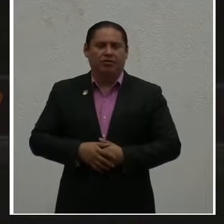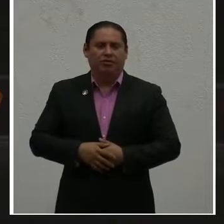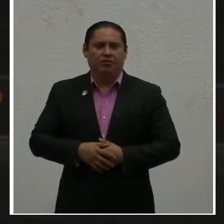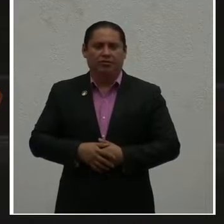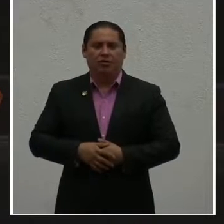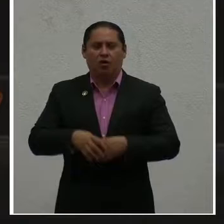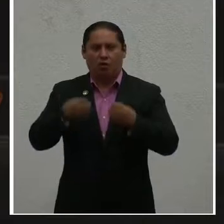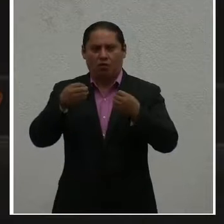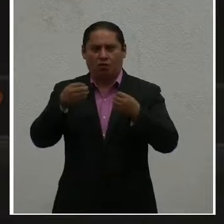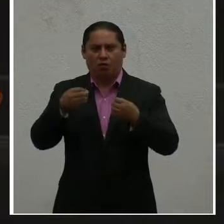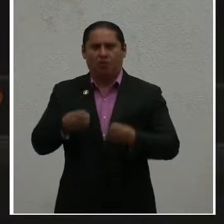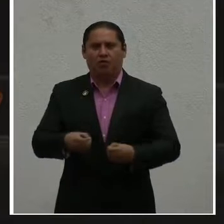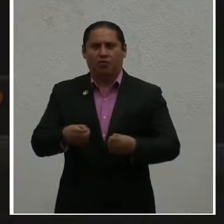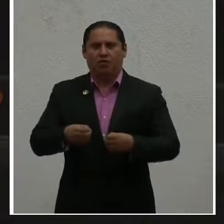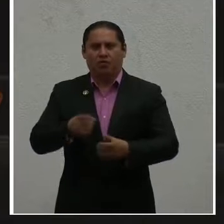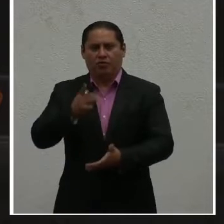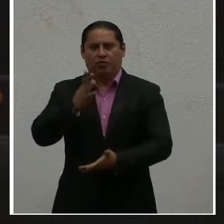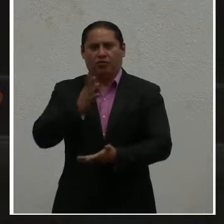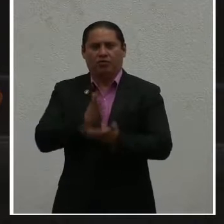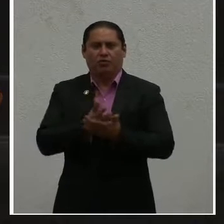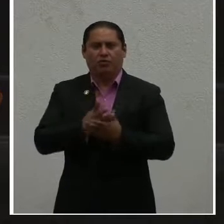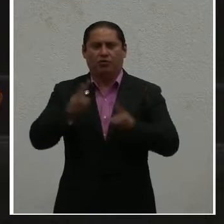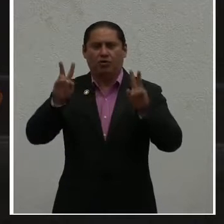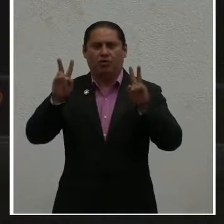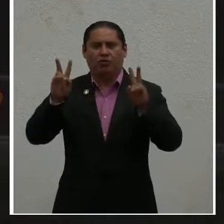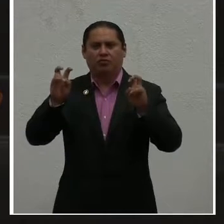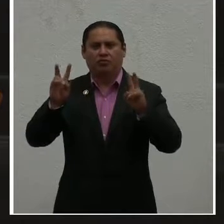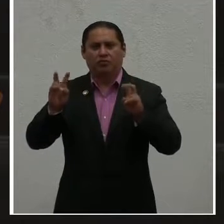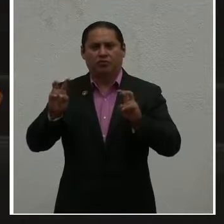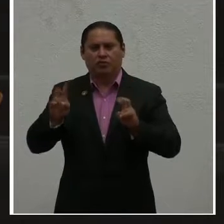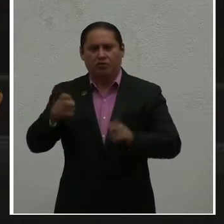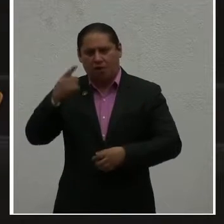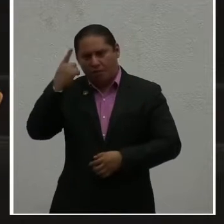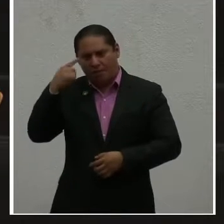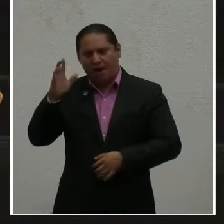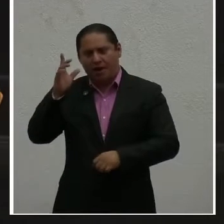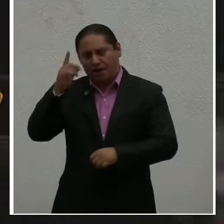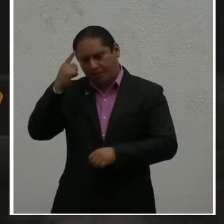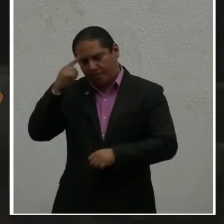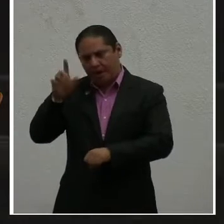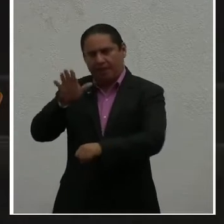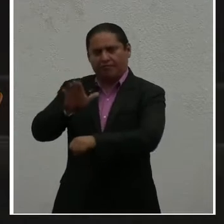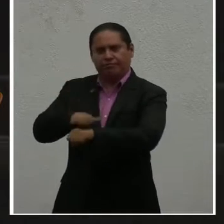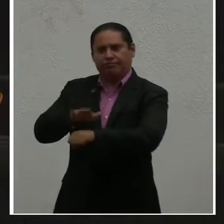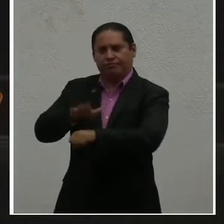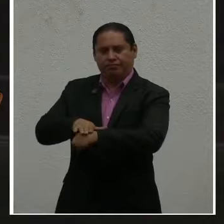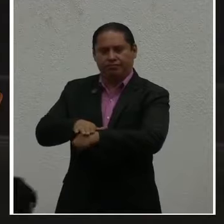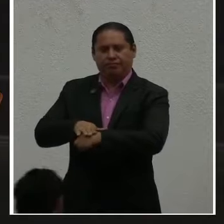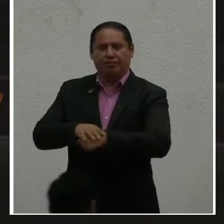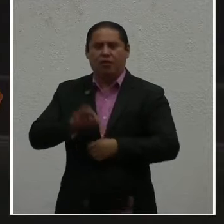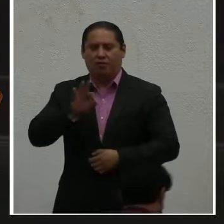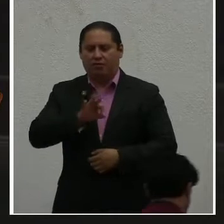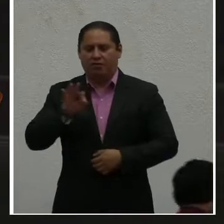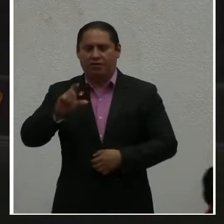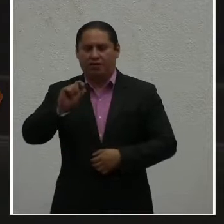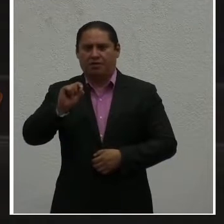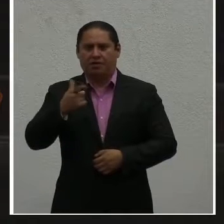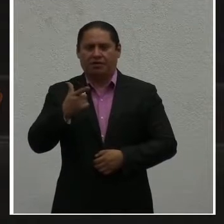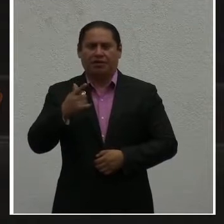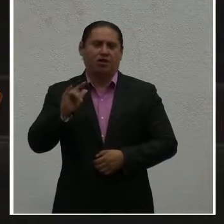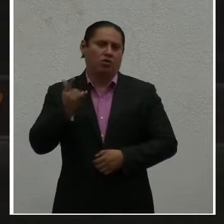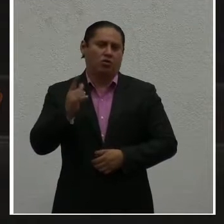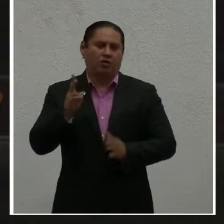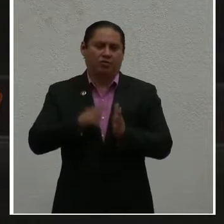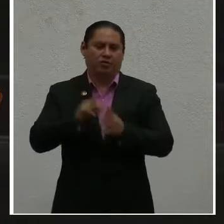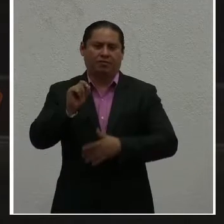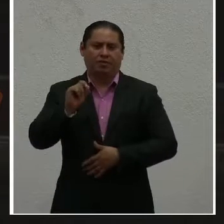ocupará exclusivamente del asunto o asuntos para los cuales fue convocado, que con fecha 27 de julio del